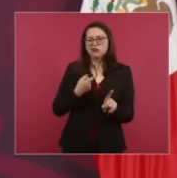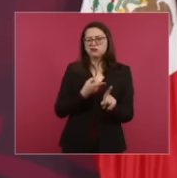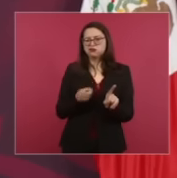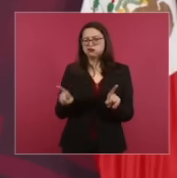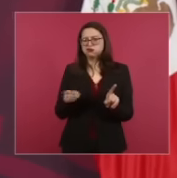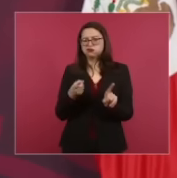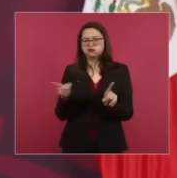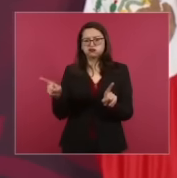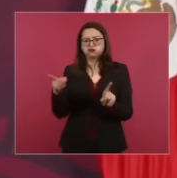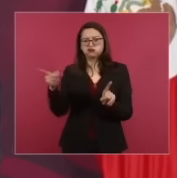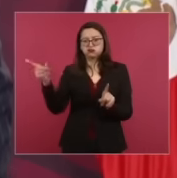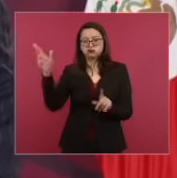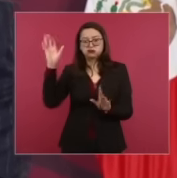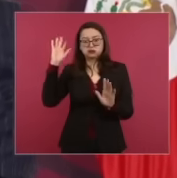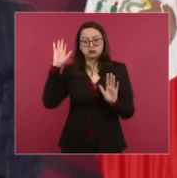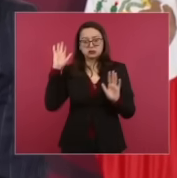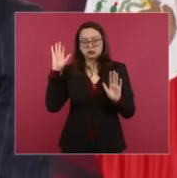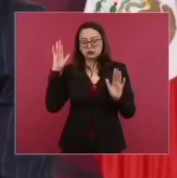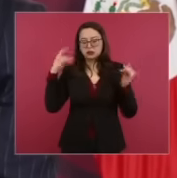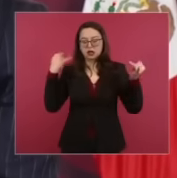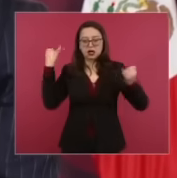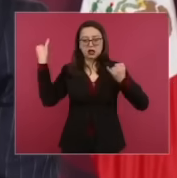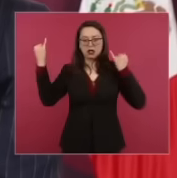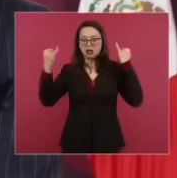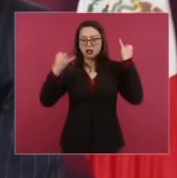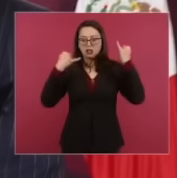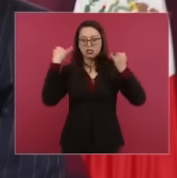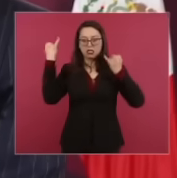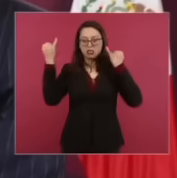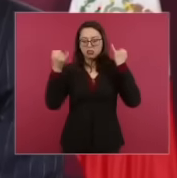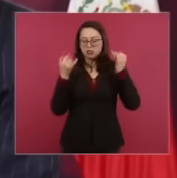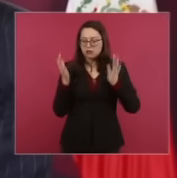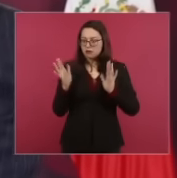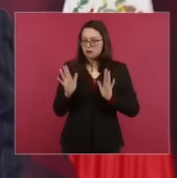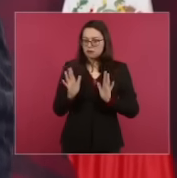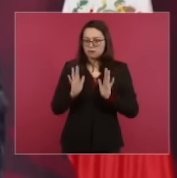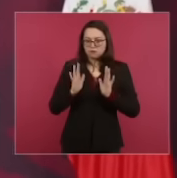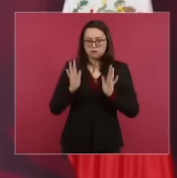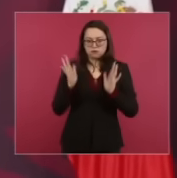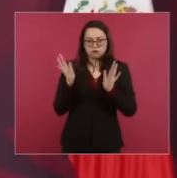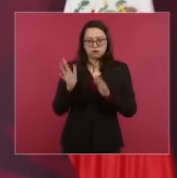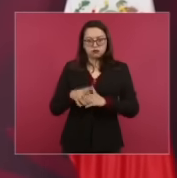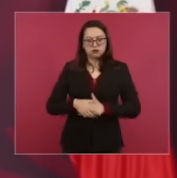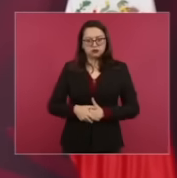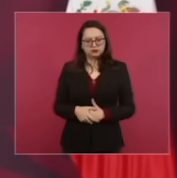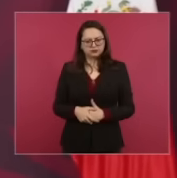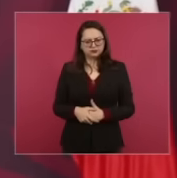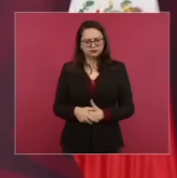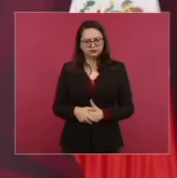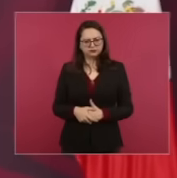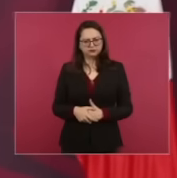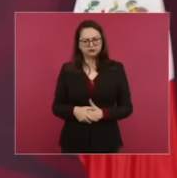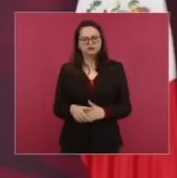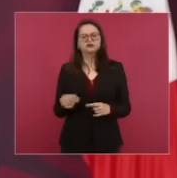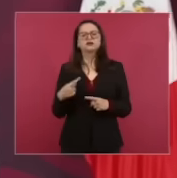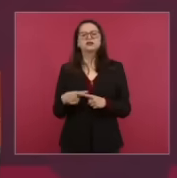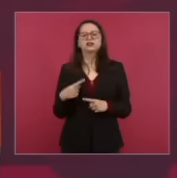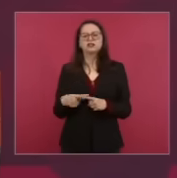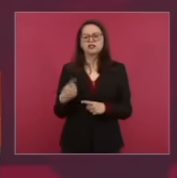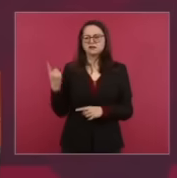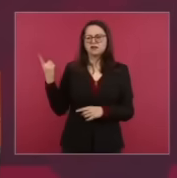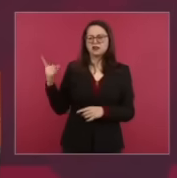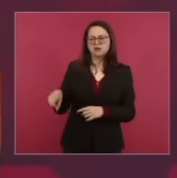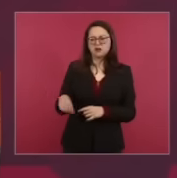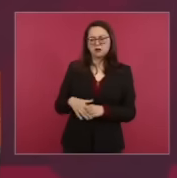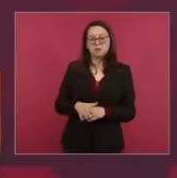metió como si este lo hubiese asesorado Diego Fernández